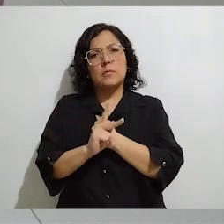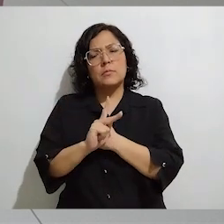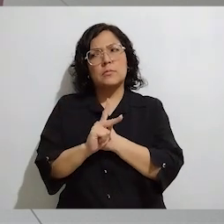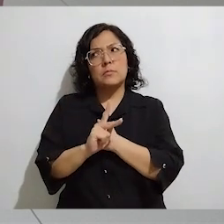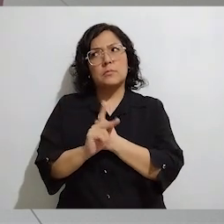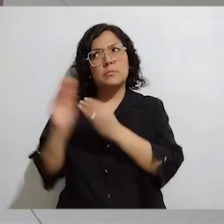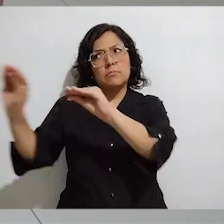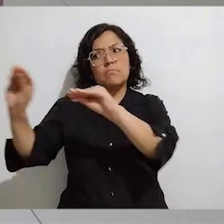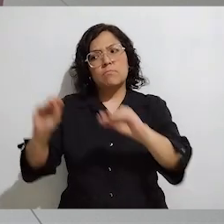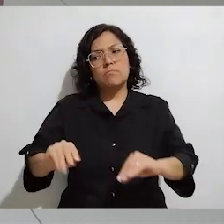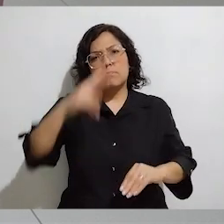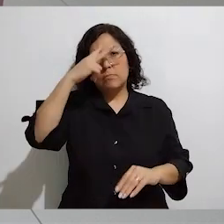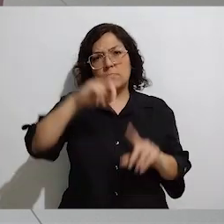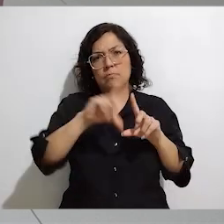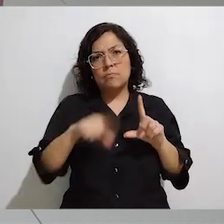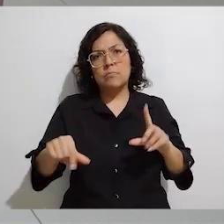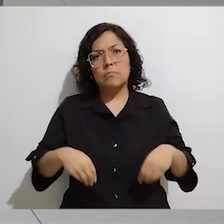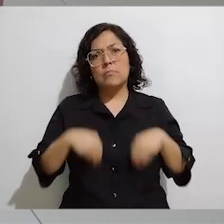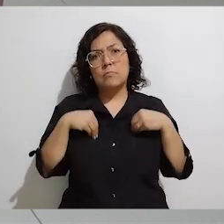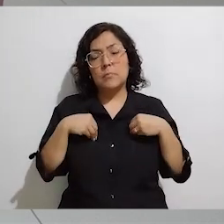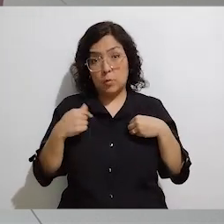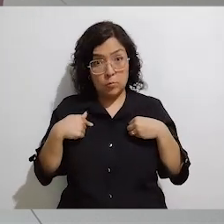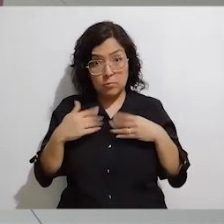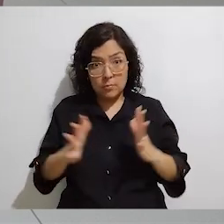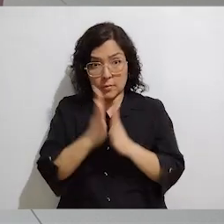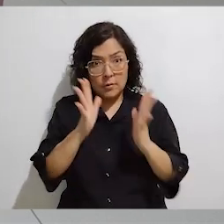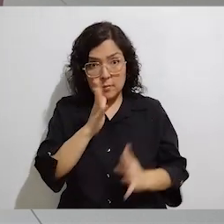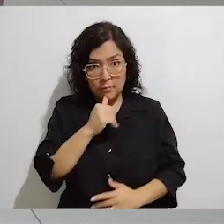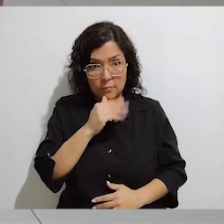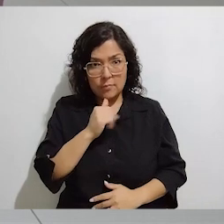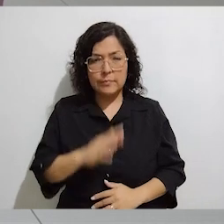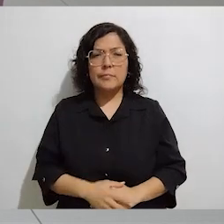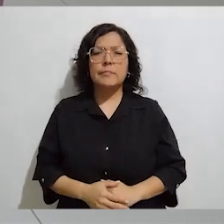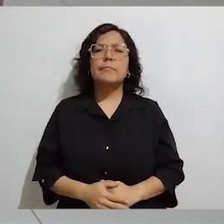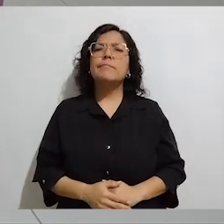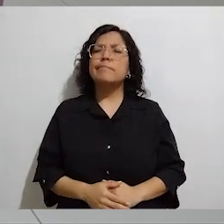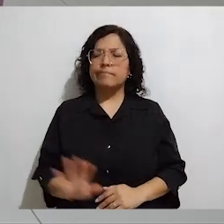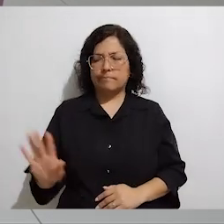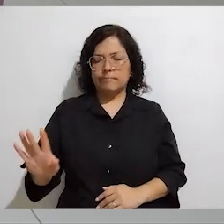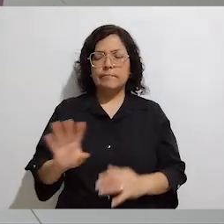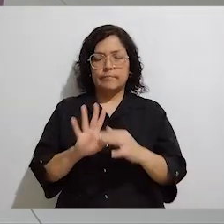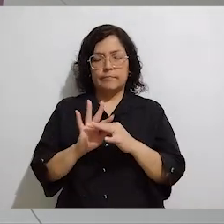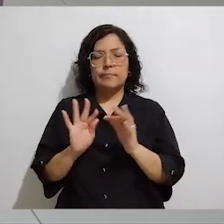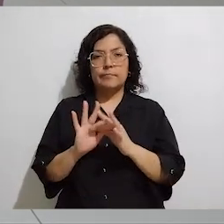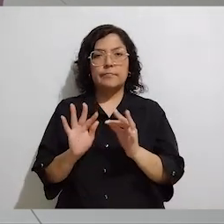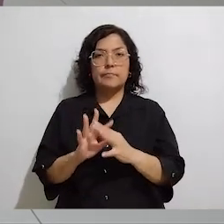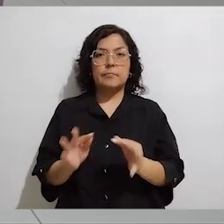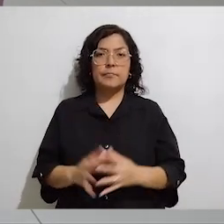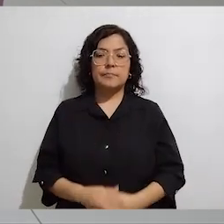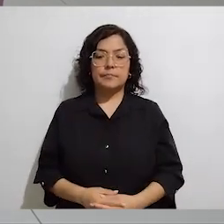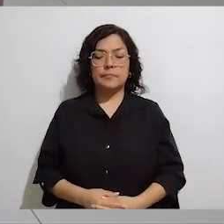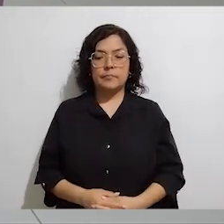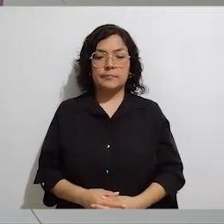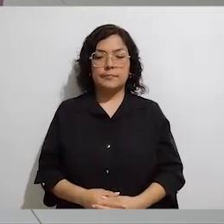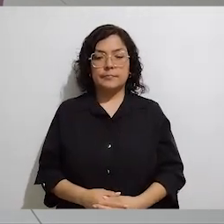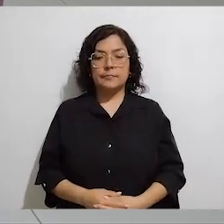que los instrumentos de participación ciudadana pueden ser ejercidos en